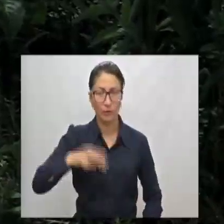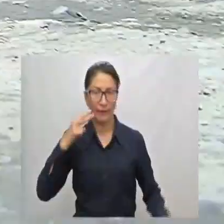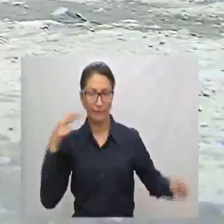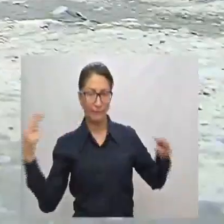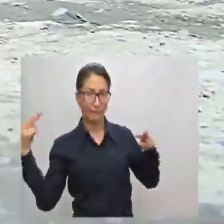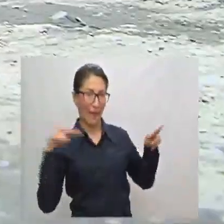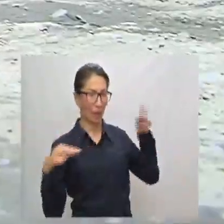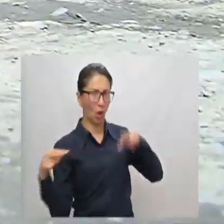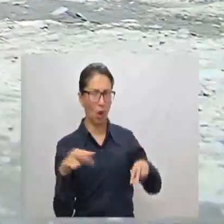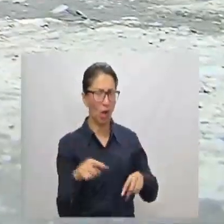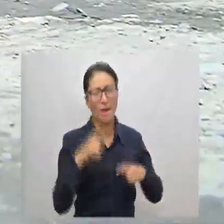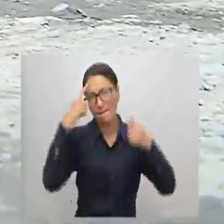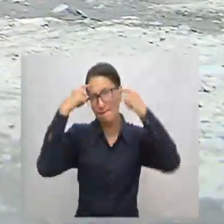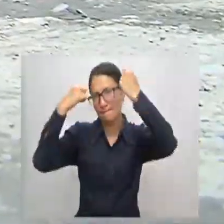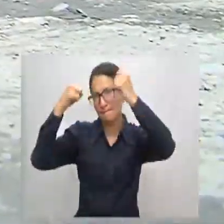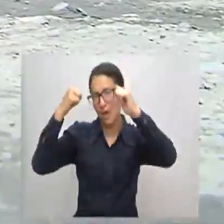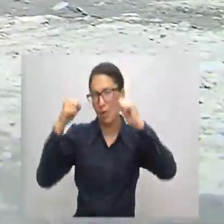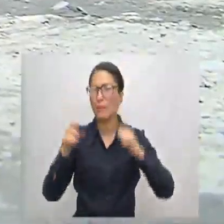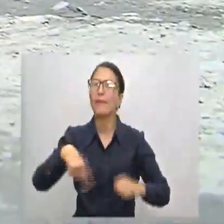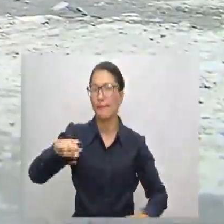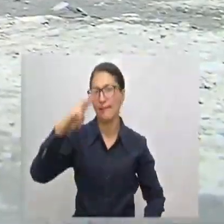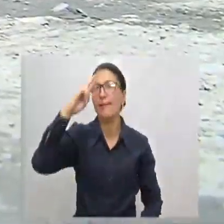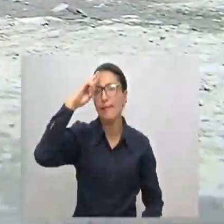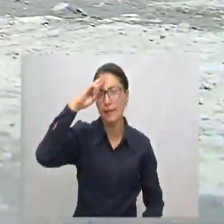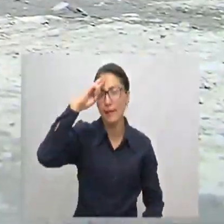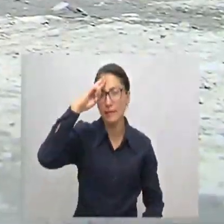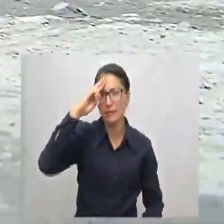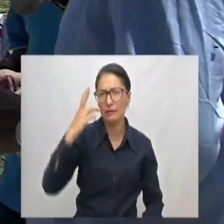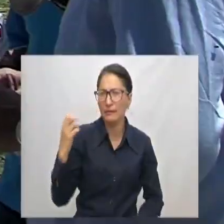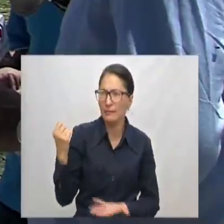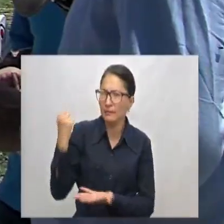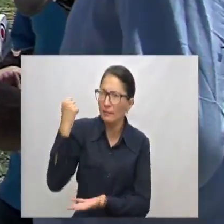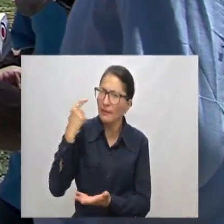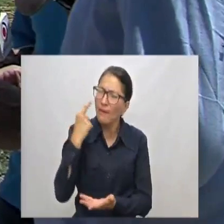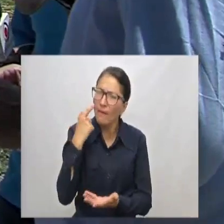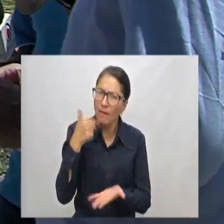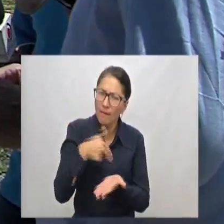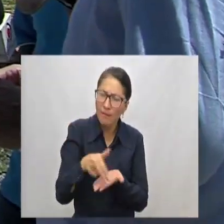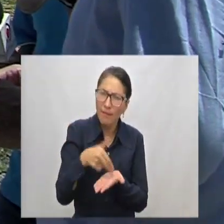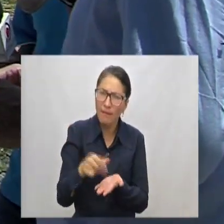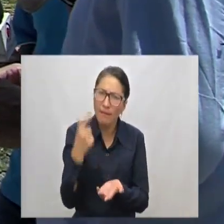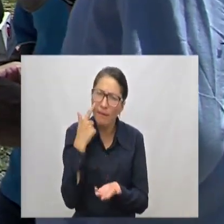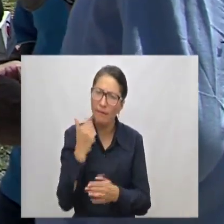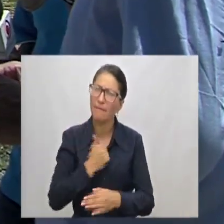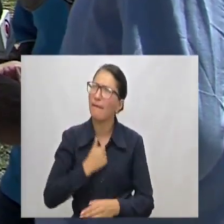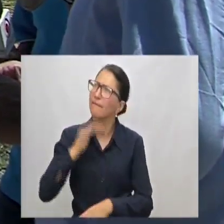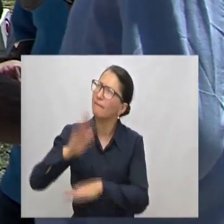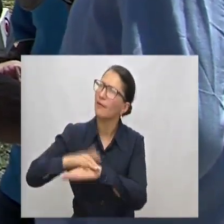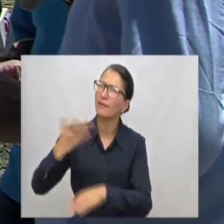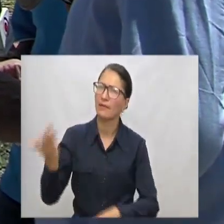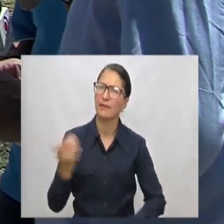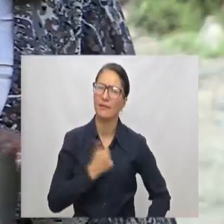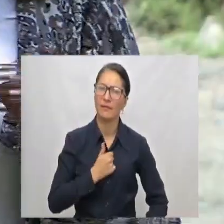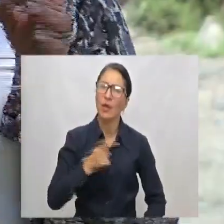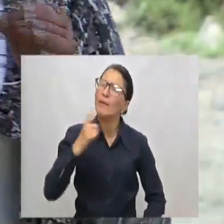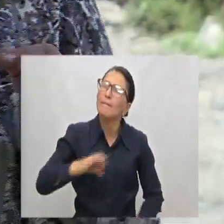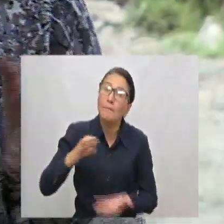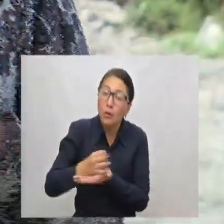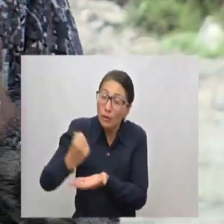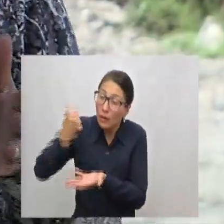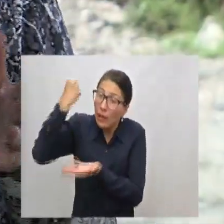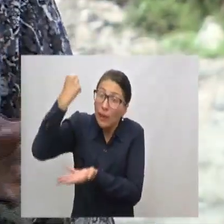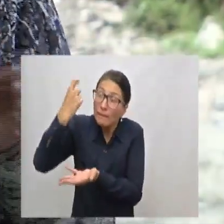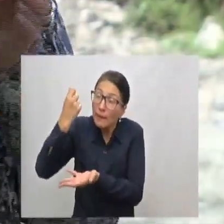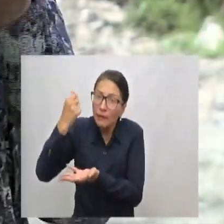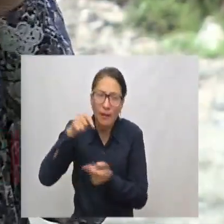de pesos. La preocupación de los veedores y la comunidad general es válida y piden que los recursos sean invertidos correctamente. Lo que